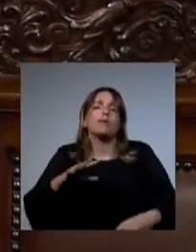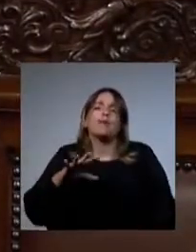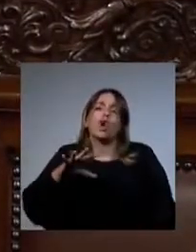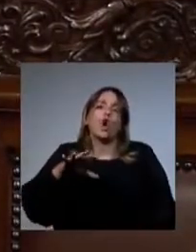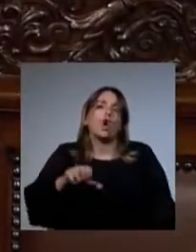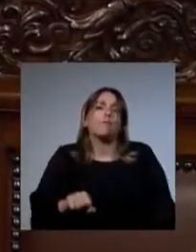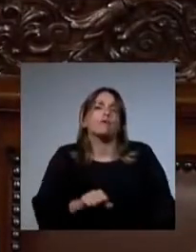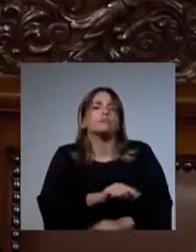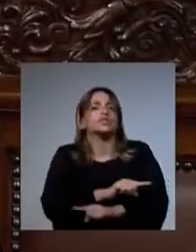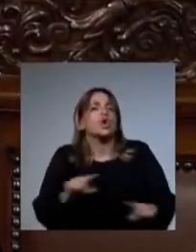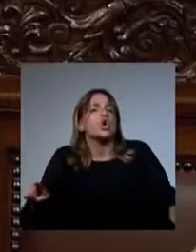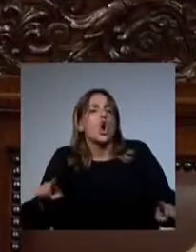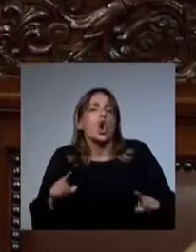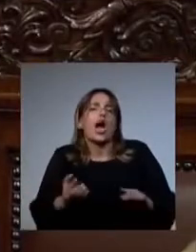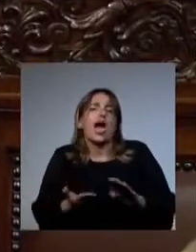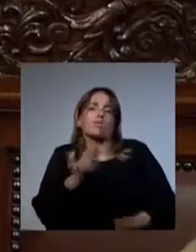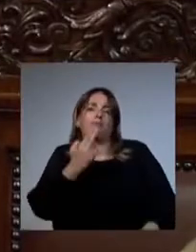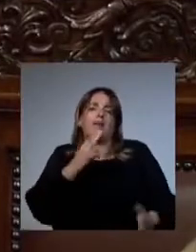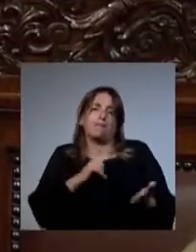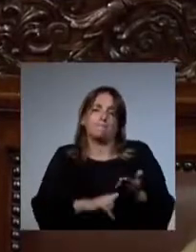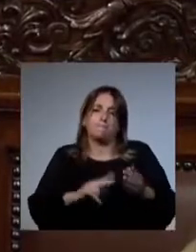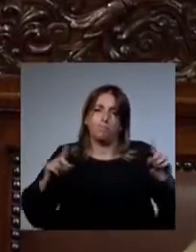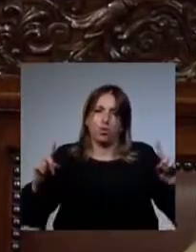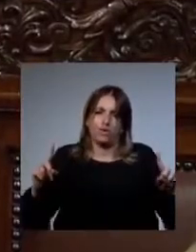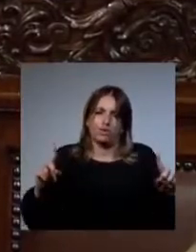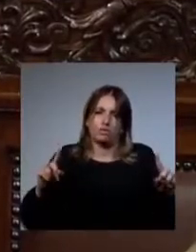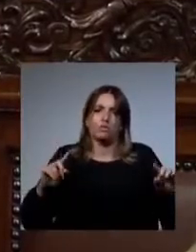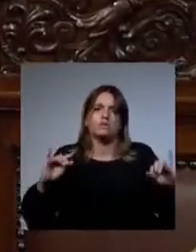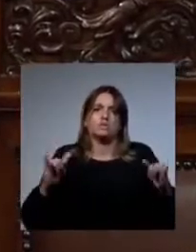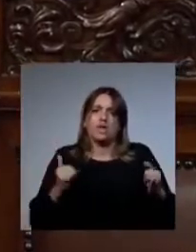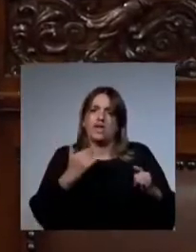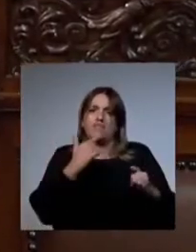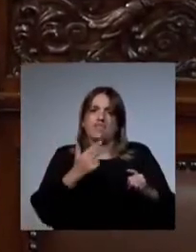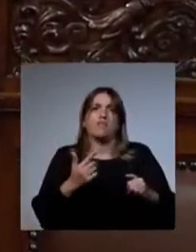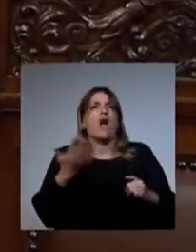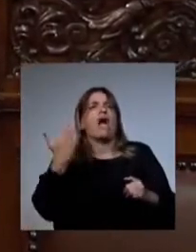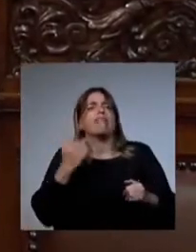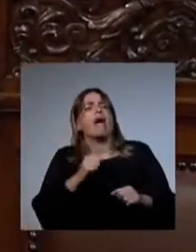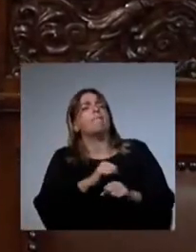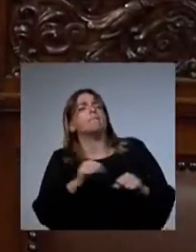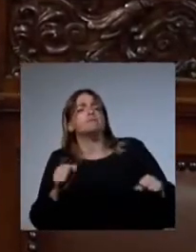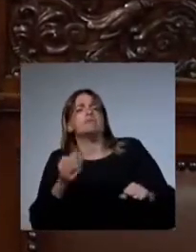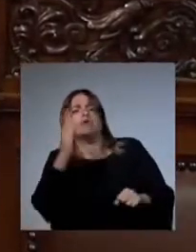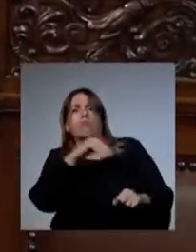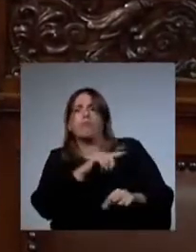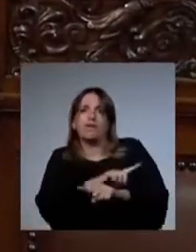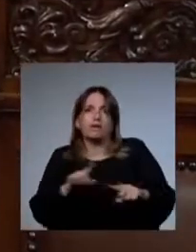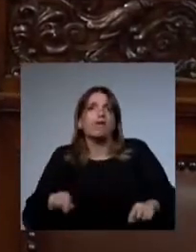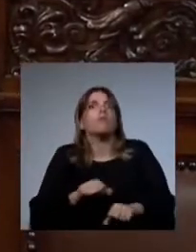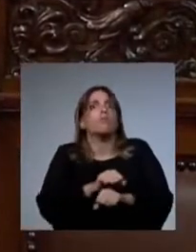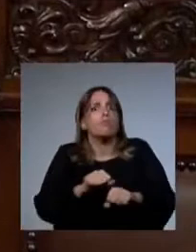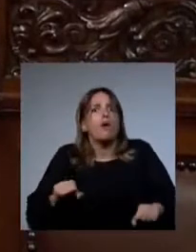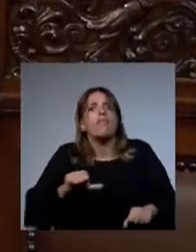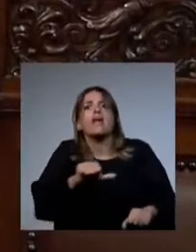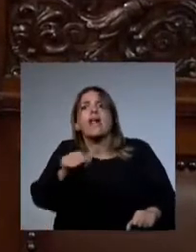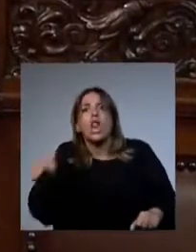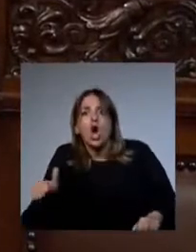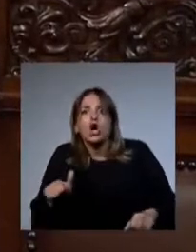no aumentar impuestos, algo que se afirmaba como de imposible cumplimiento.